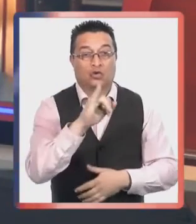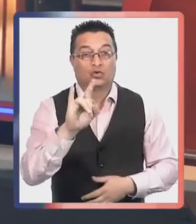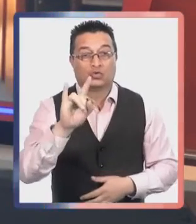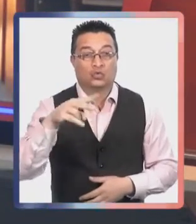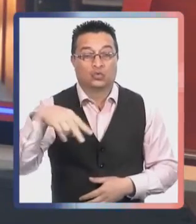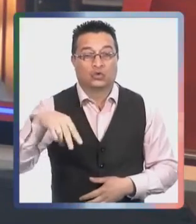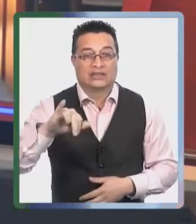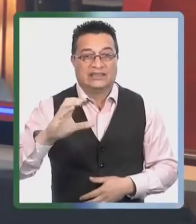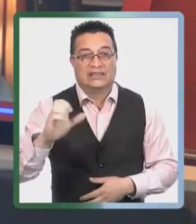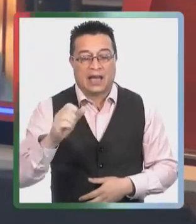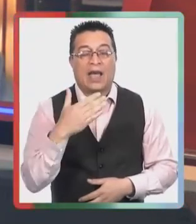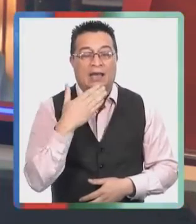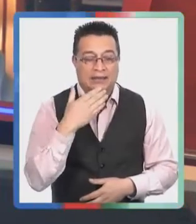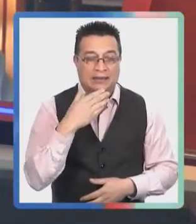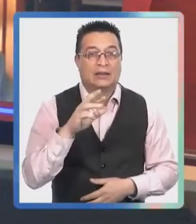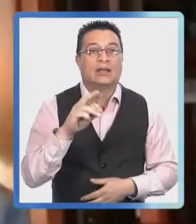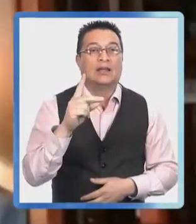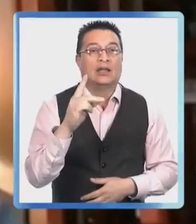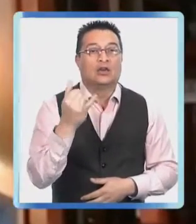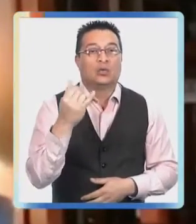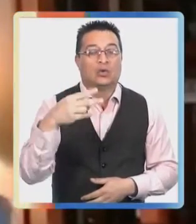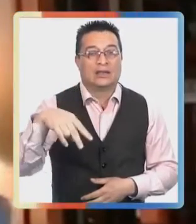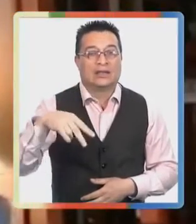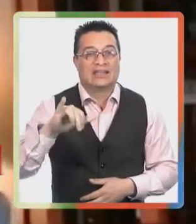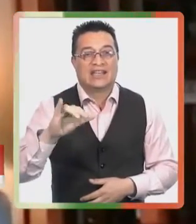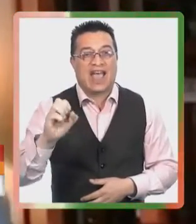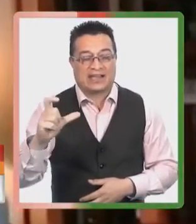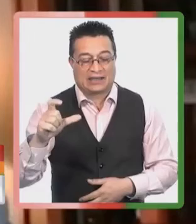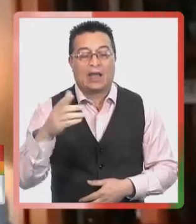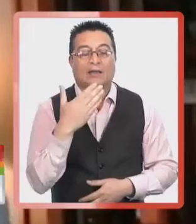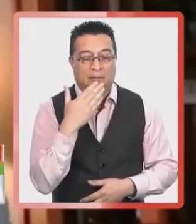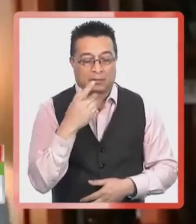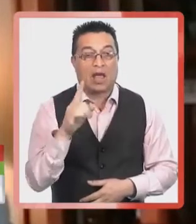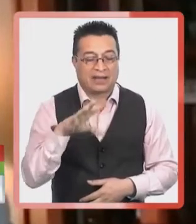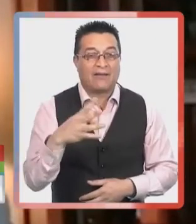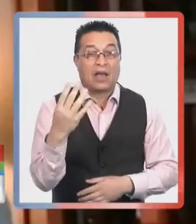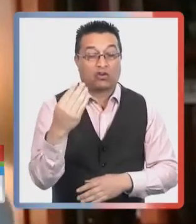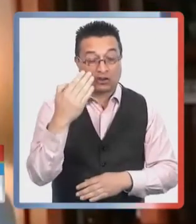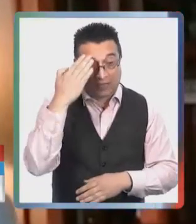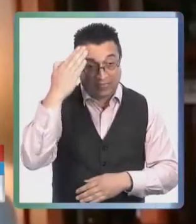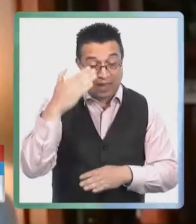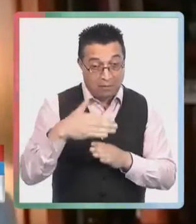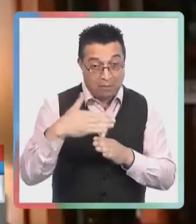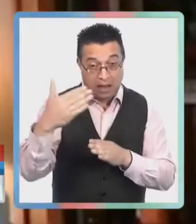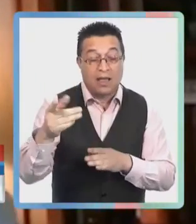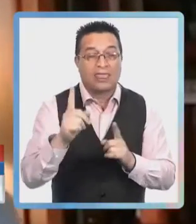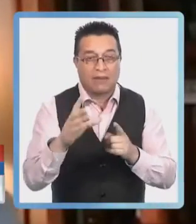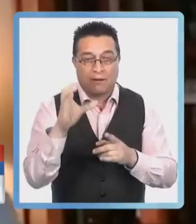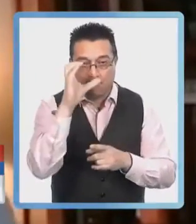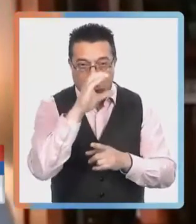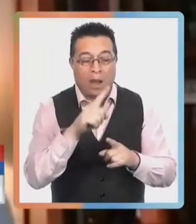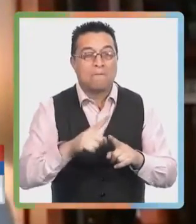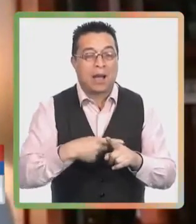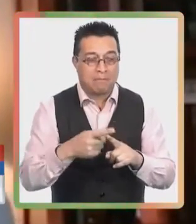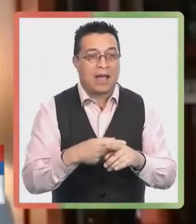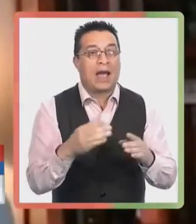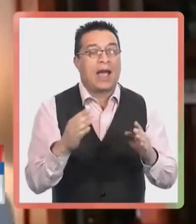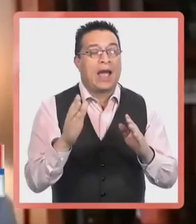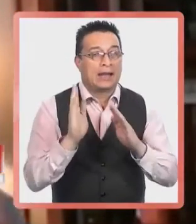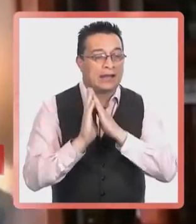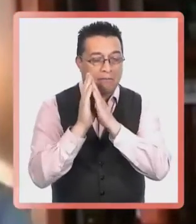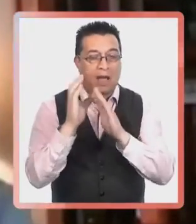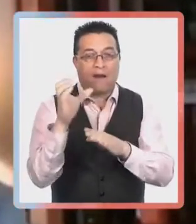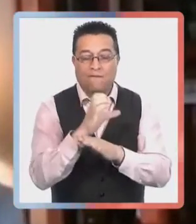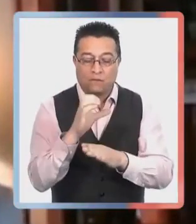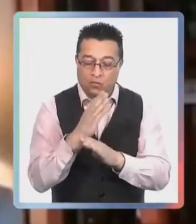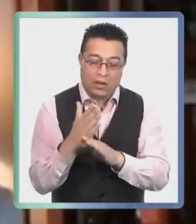el subsecretario Duñac era muy importante porque ellos sabían que en 14 días más iban a tener que buscar más camas. Comenzaban